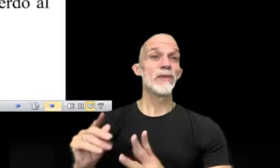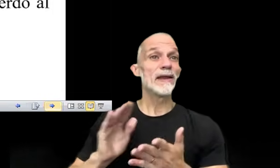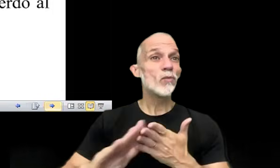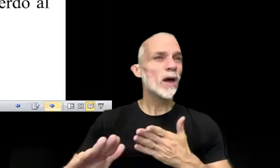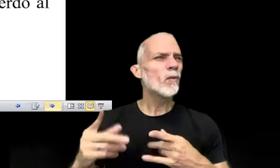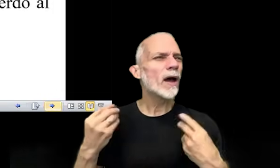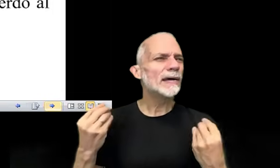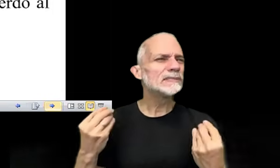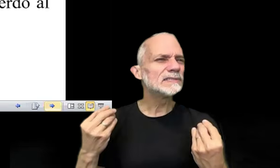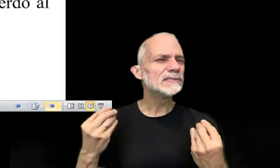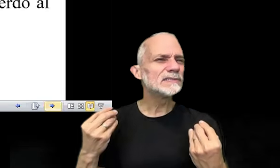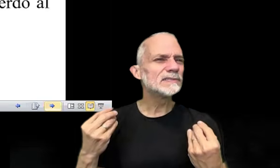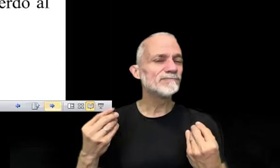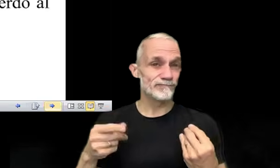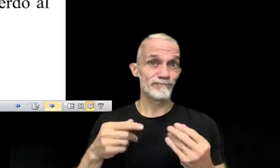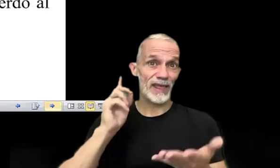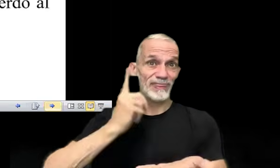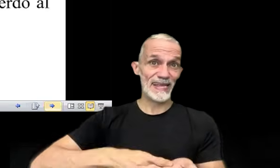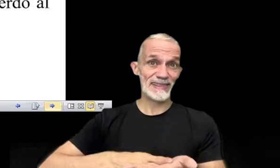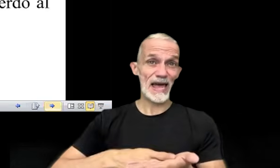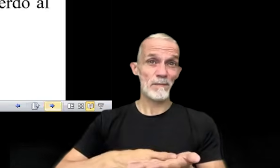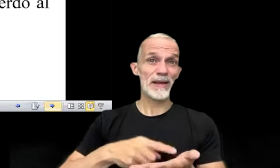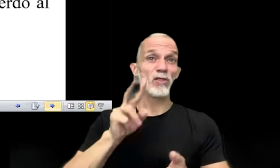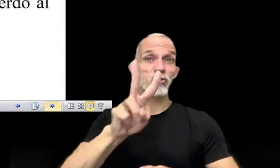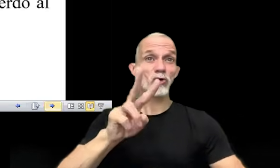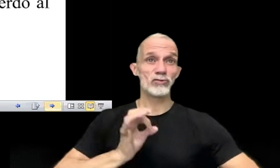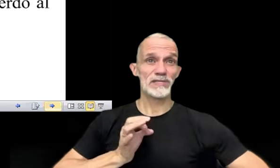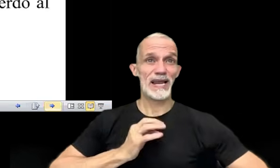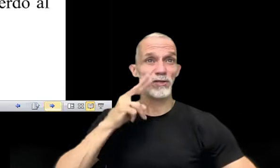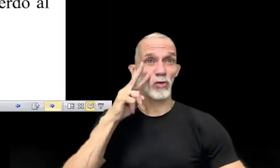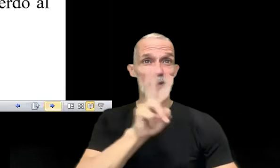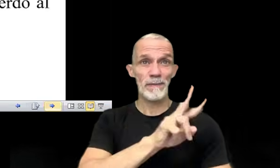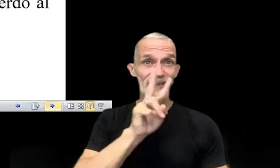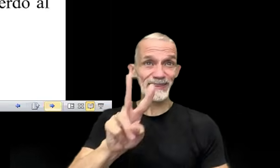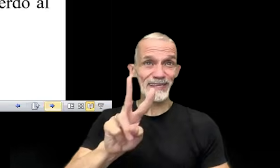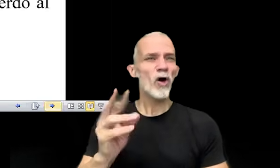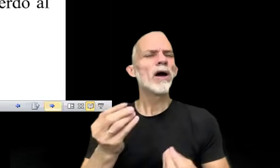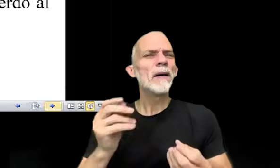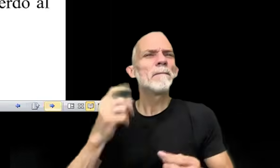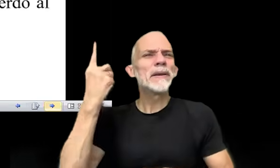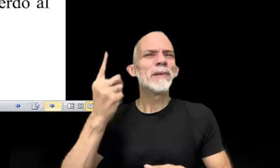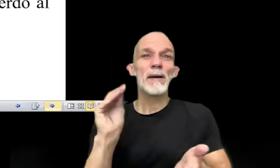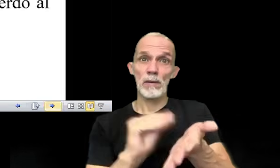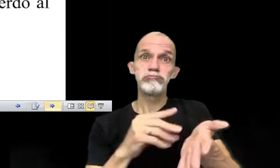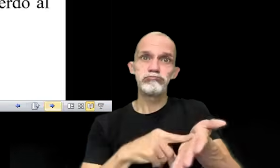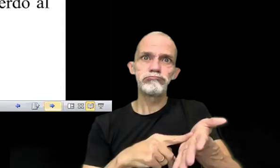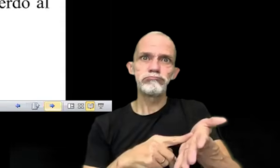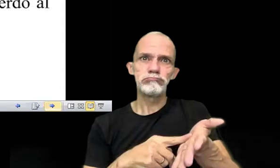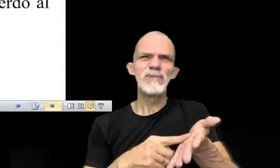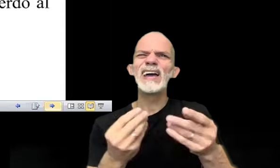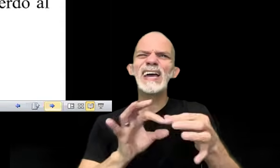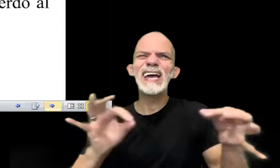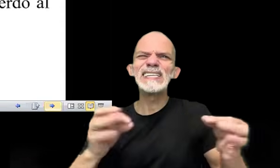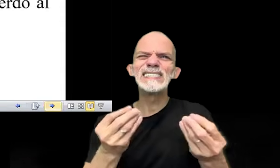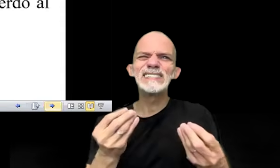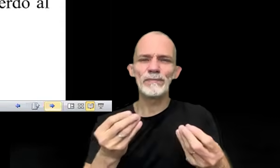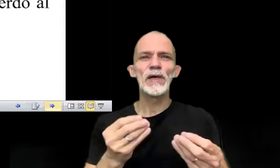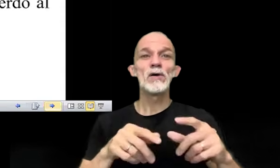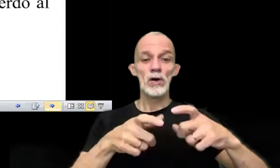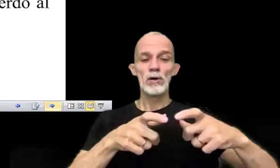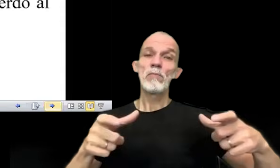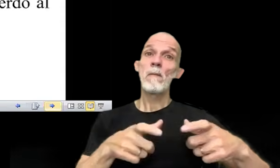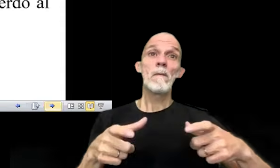Lo novedoso, ¿sí? del dictamen 2 del 2022 es que los definió por primera vez. Los define